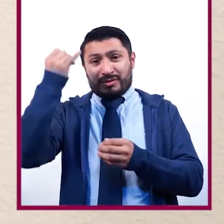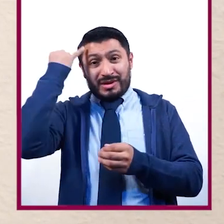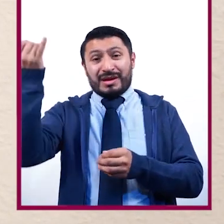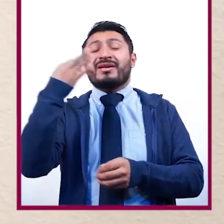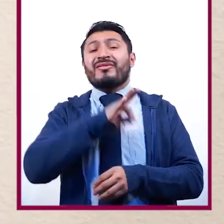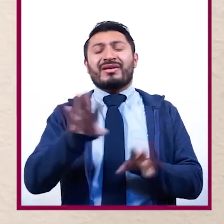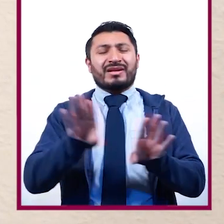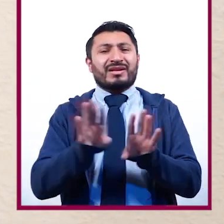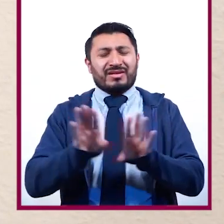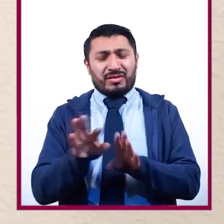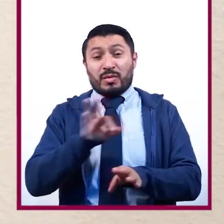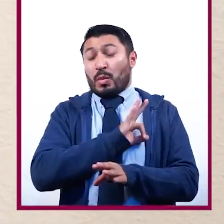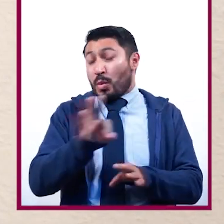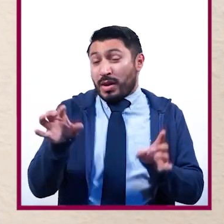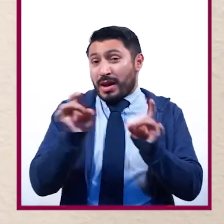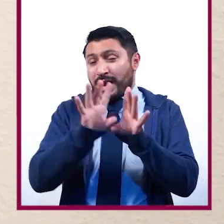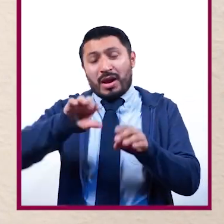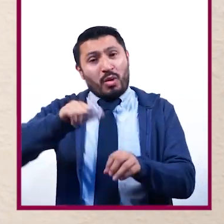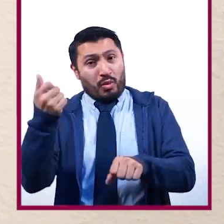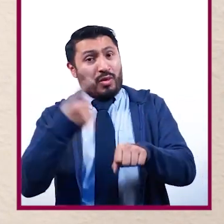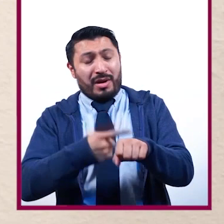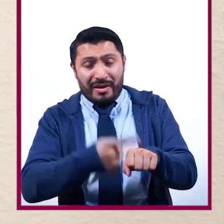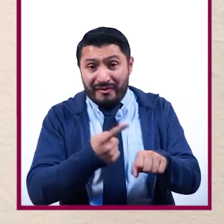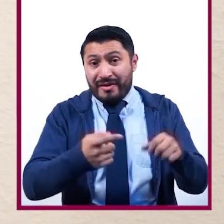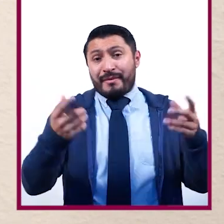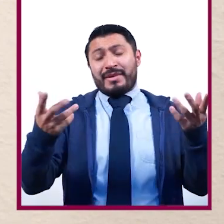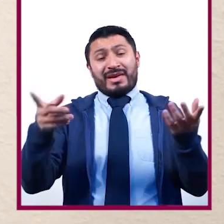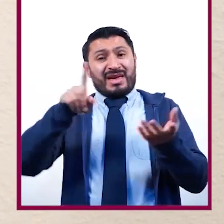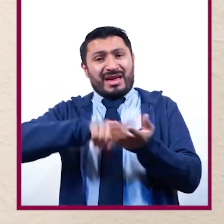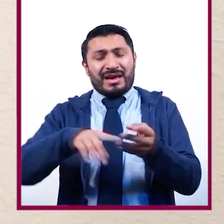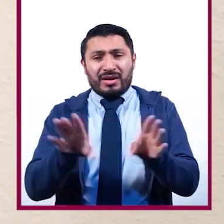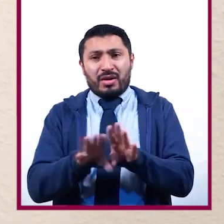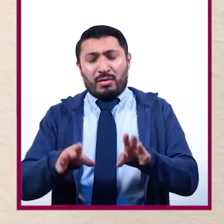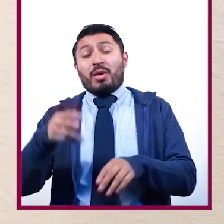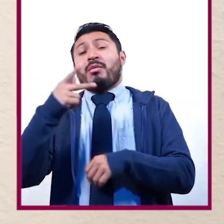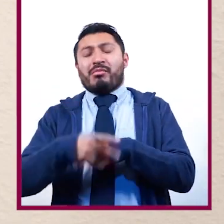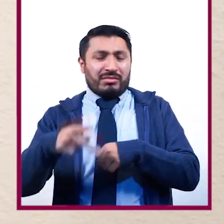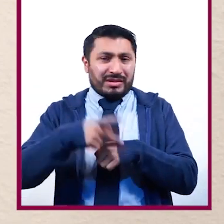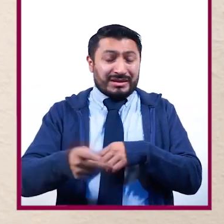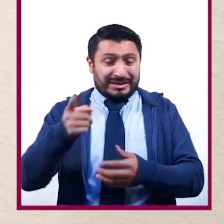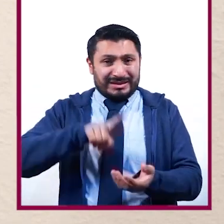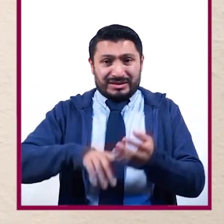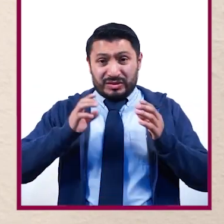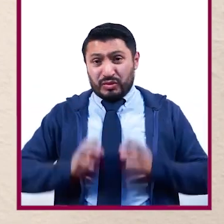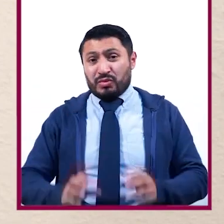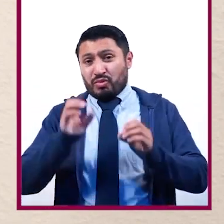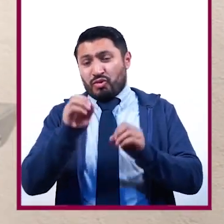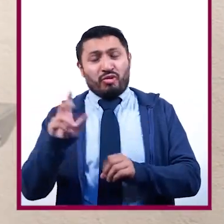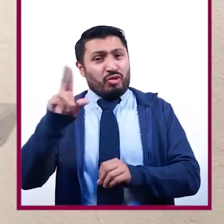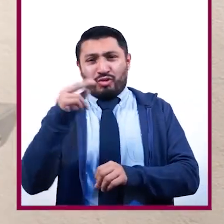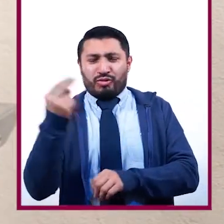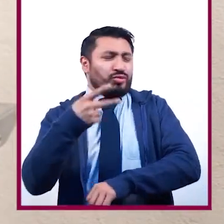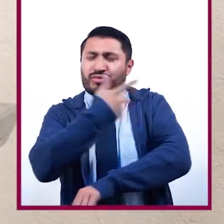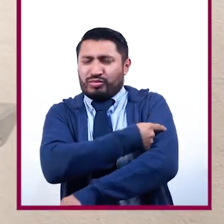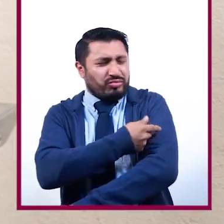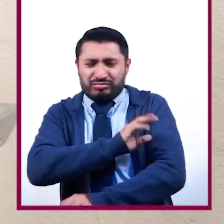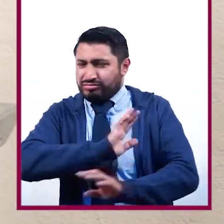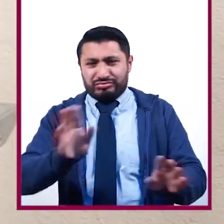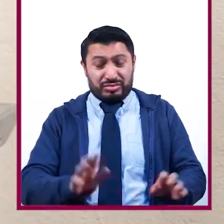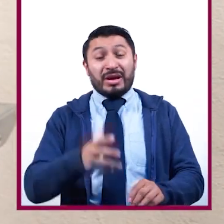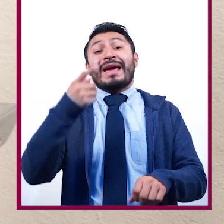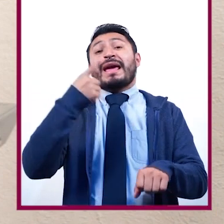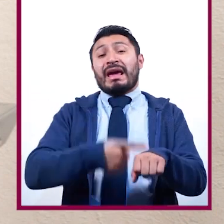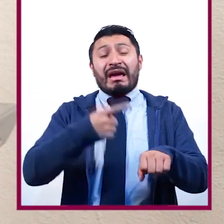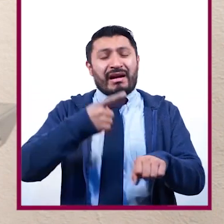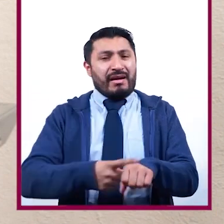como que pueden causar otras enfermedades, que contienen compuestos peligrosos o que no es necesario aplicarse vacunas de enfermedades